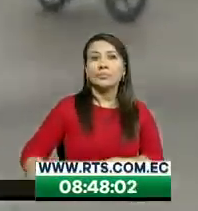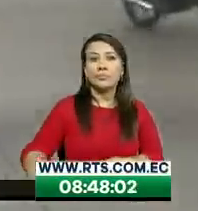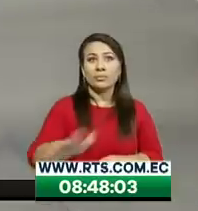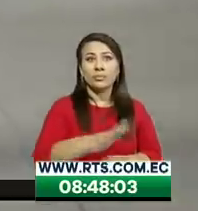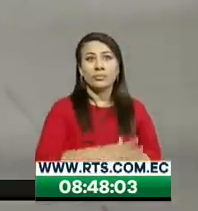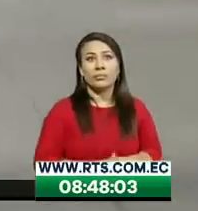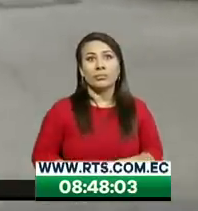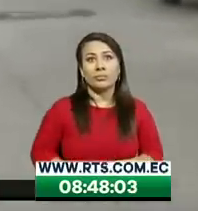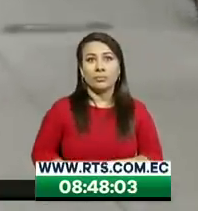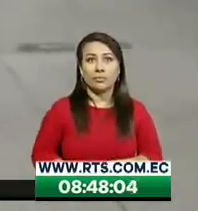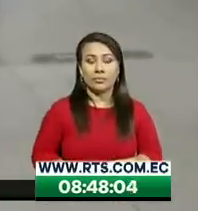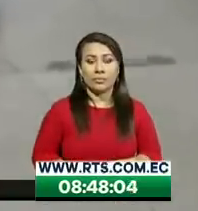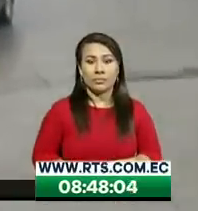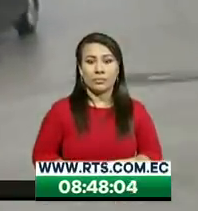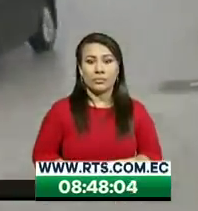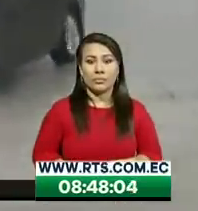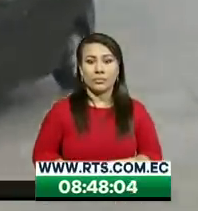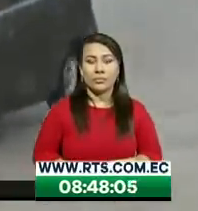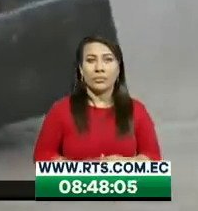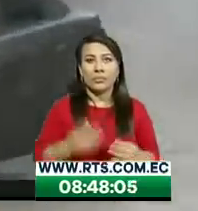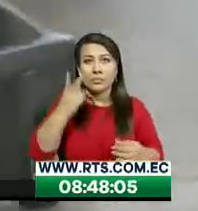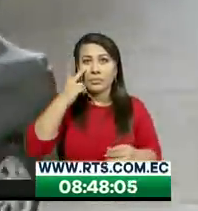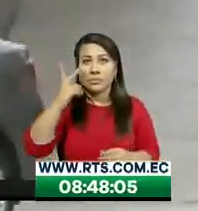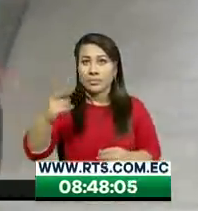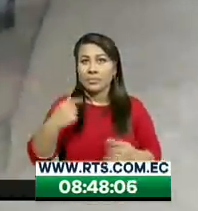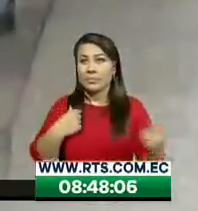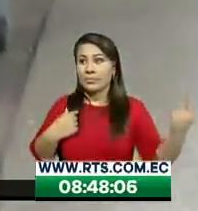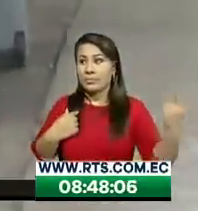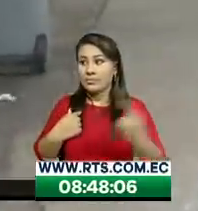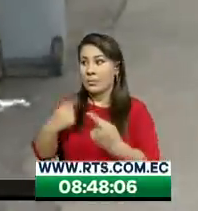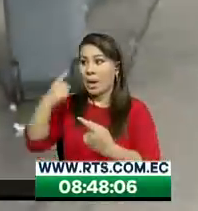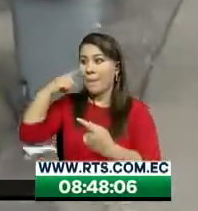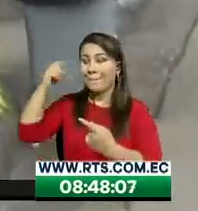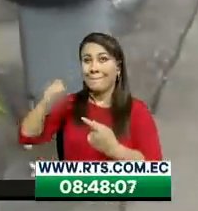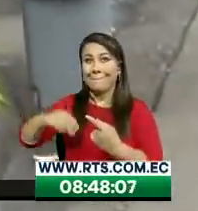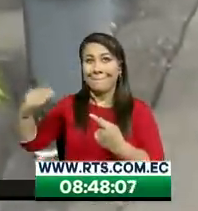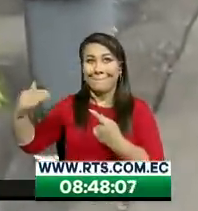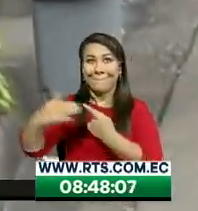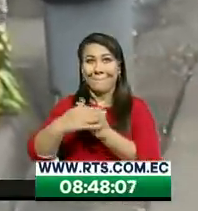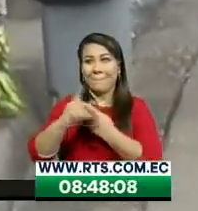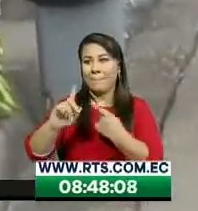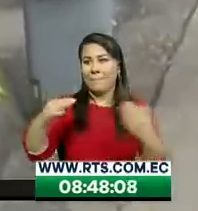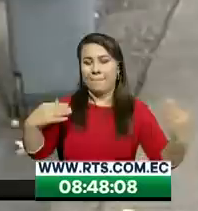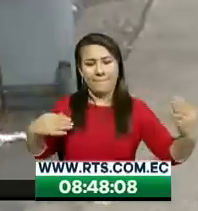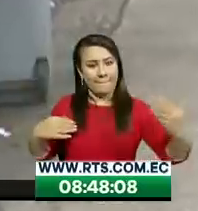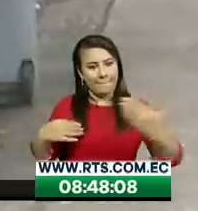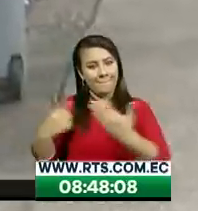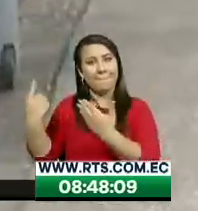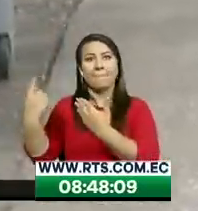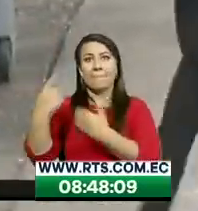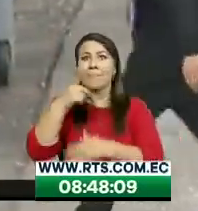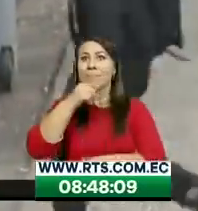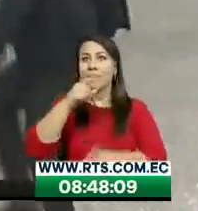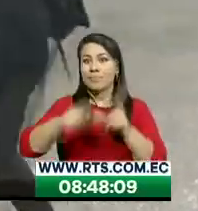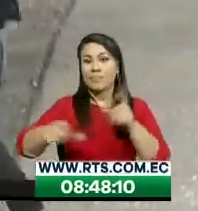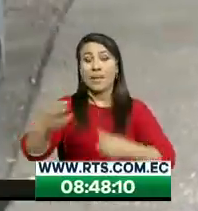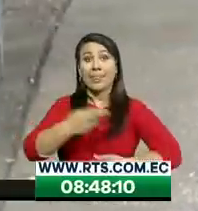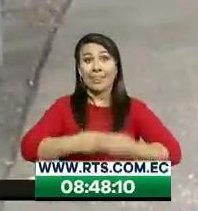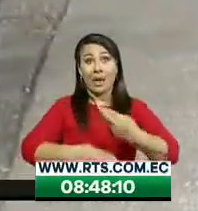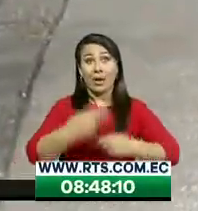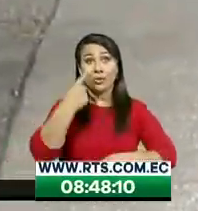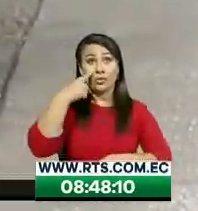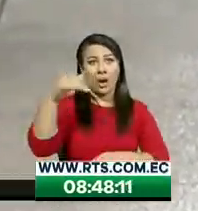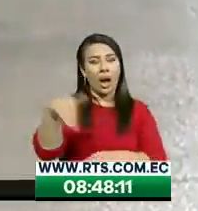la mamá? ¿Qué dice la mamá? Bueno, la mamá guarda silencio. Manifiestan que tenían que esperar una persona más en el terminal. Es lo que la aduce.